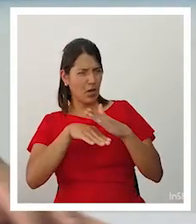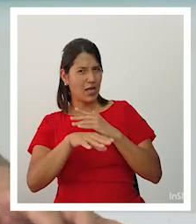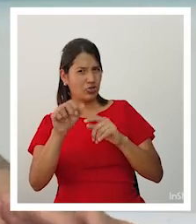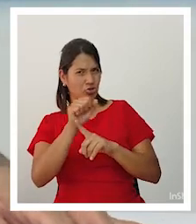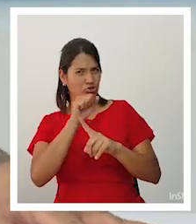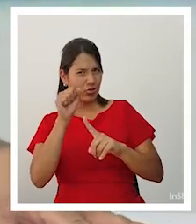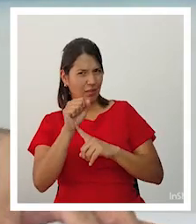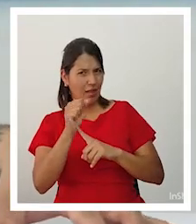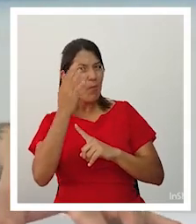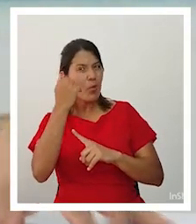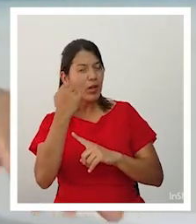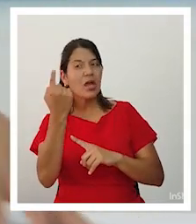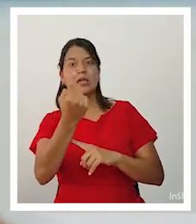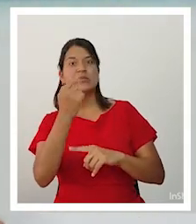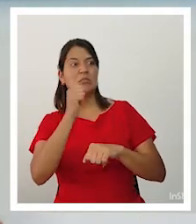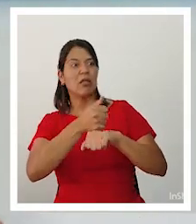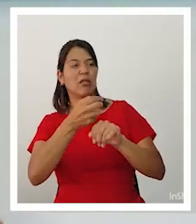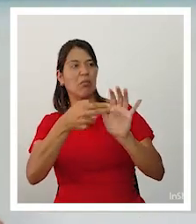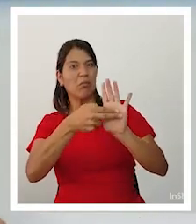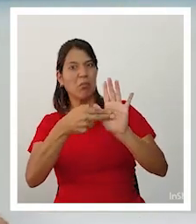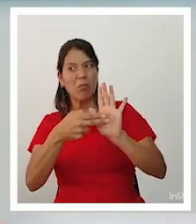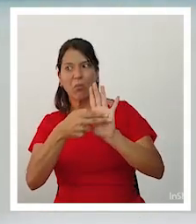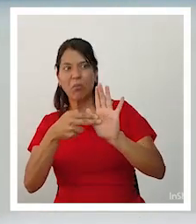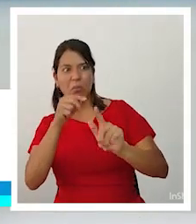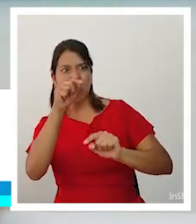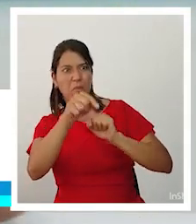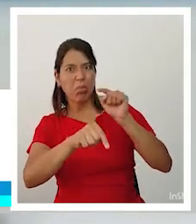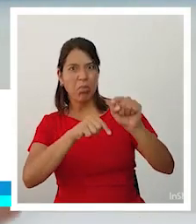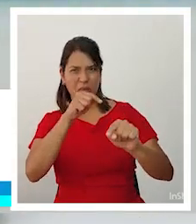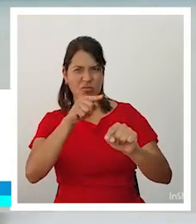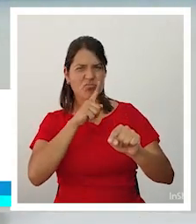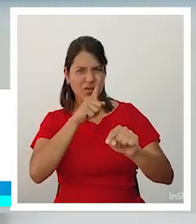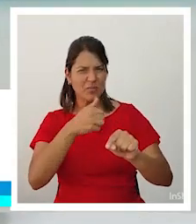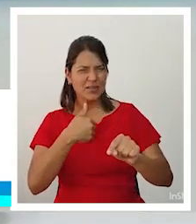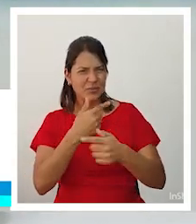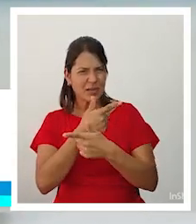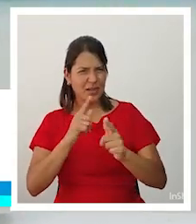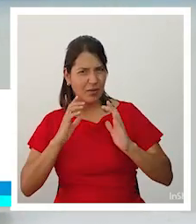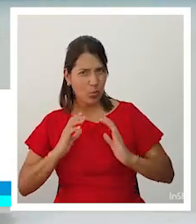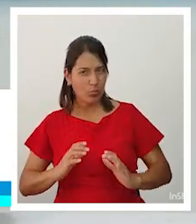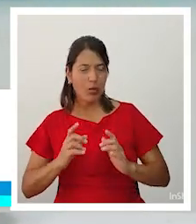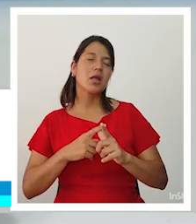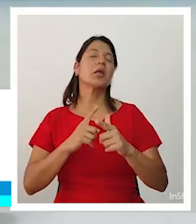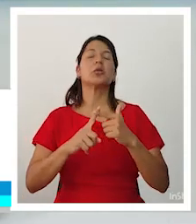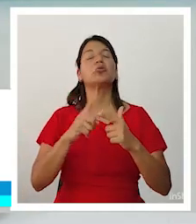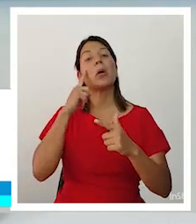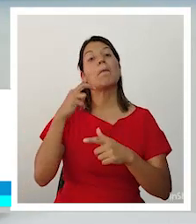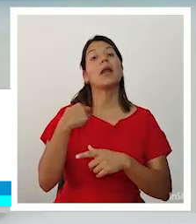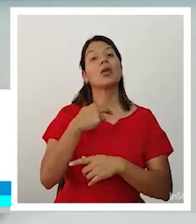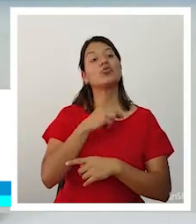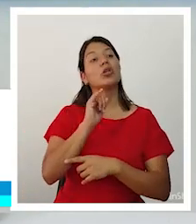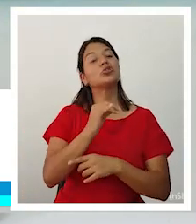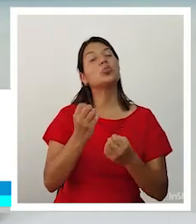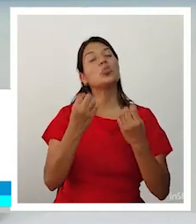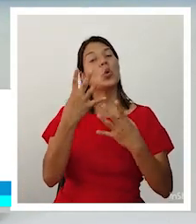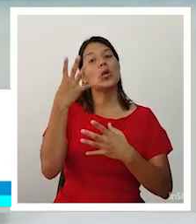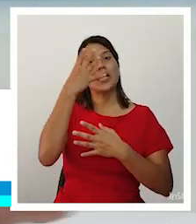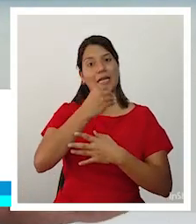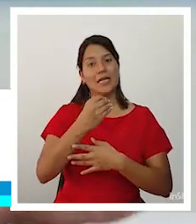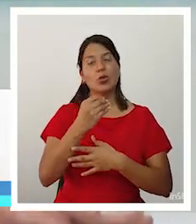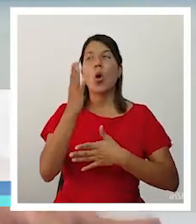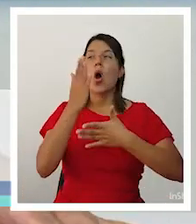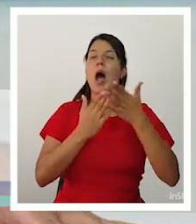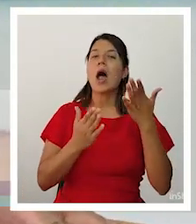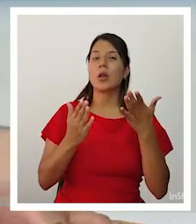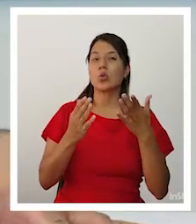siempre te pone etiquetas o prejuicios. Entonces de ahí es donde hemos partido, que ha sido algo muy lindo, ha sido algo del